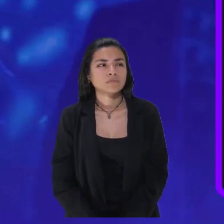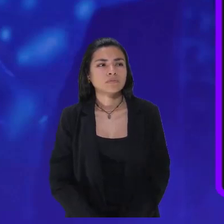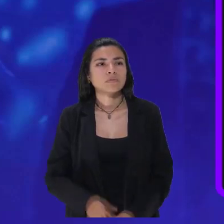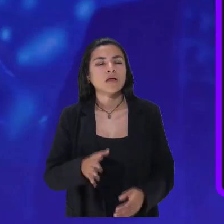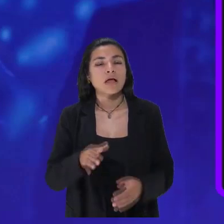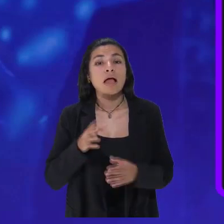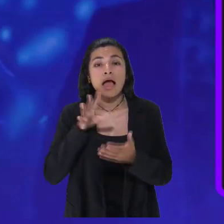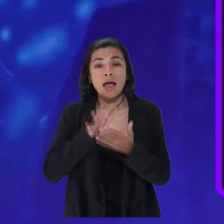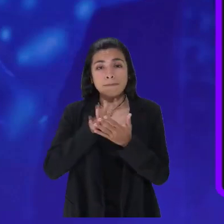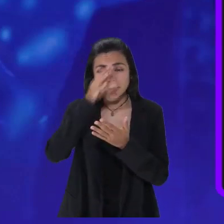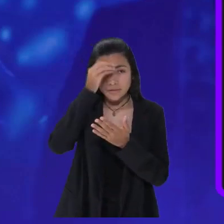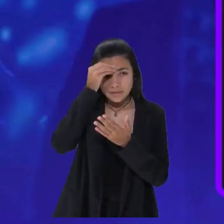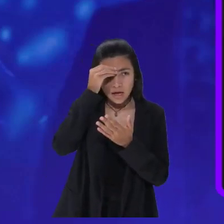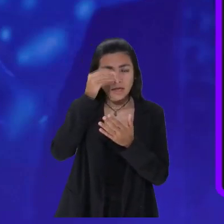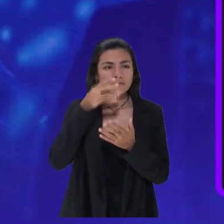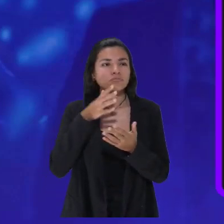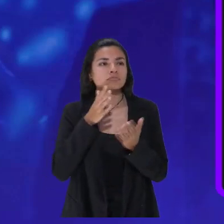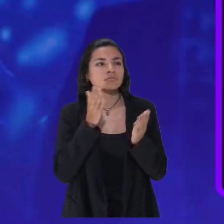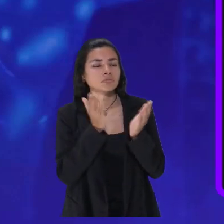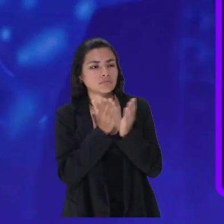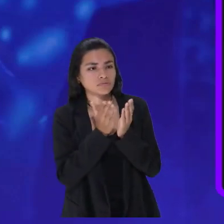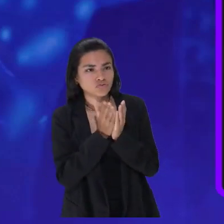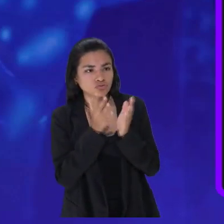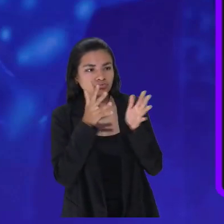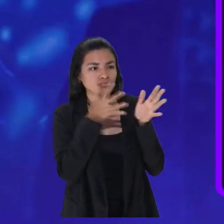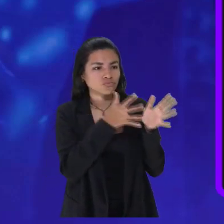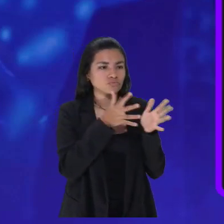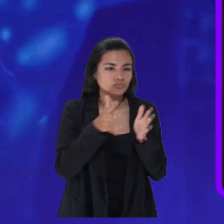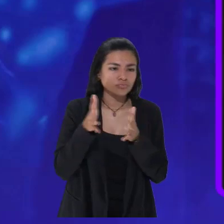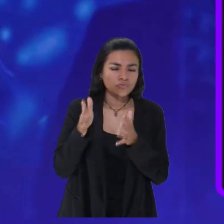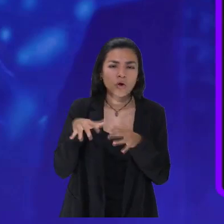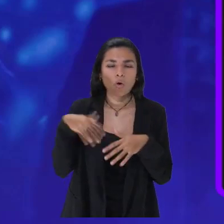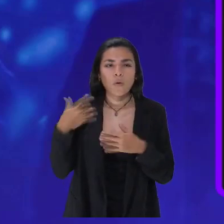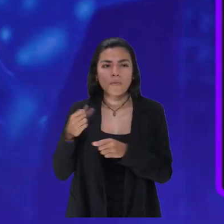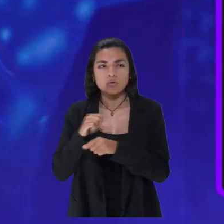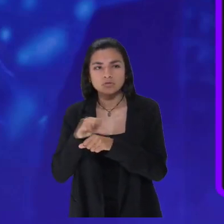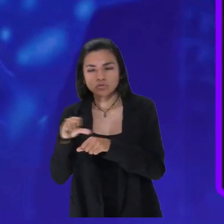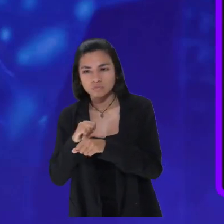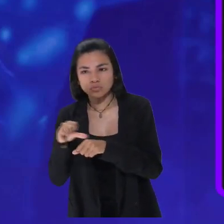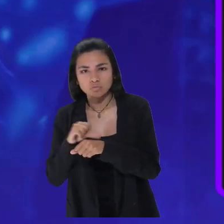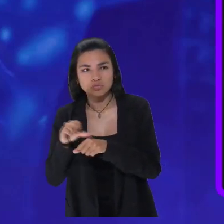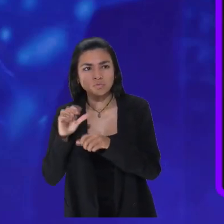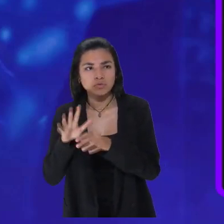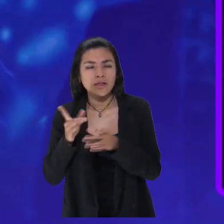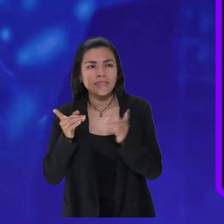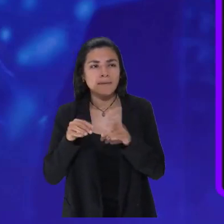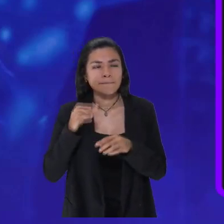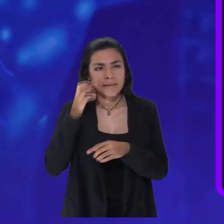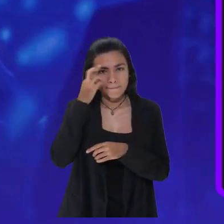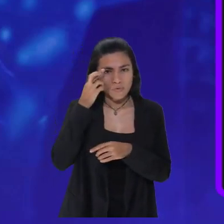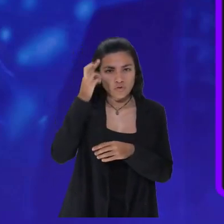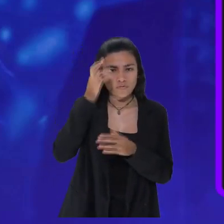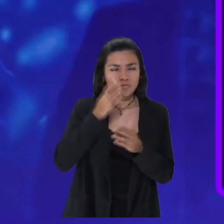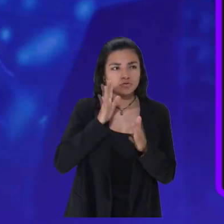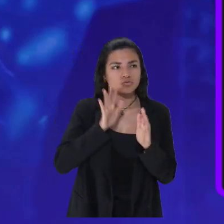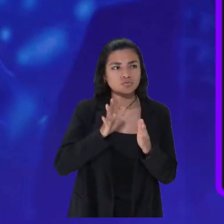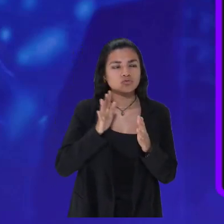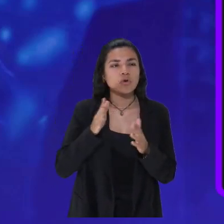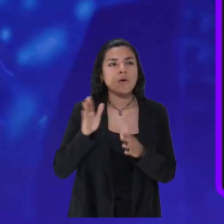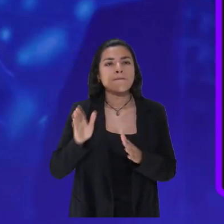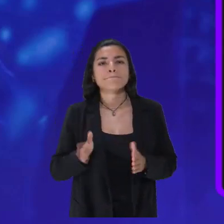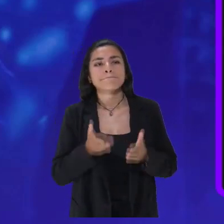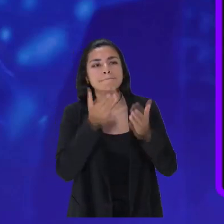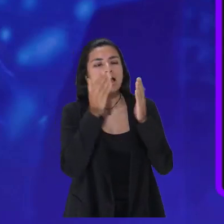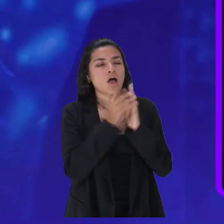de enseñanza, de cómo los cirujanos y los estudiantes, no solo de cirugía, sino del pregrado, mejoran las